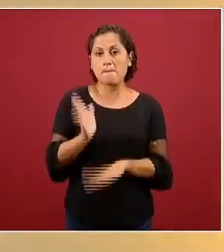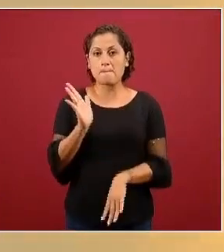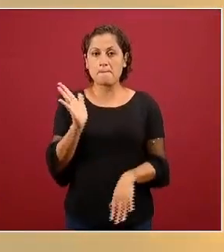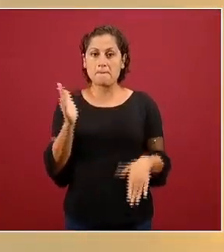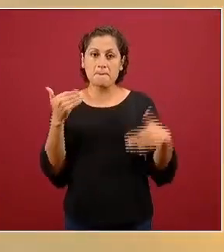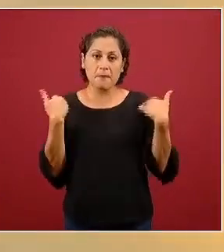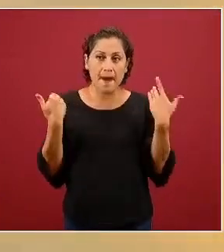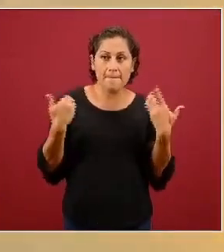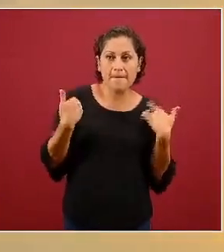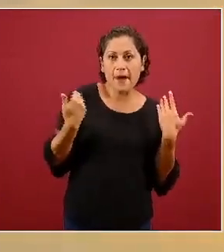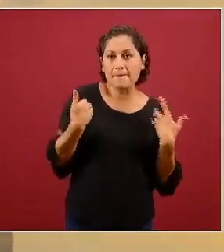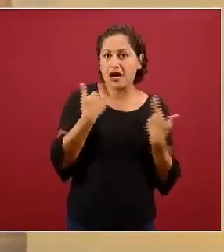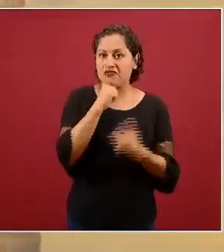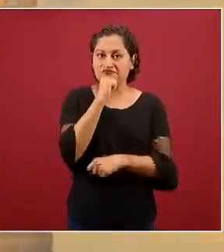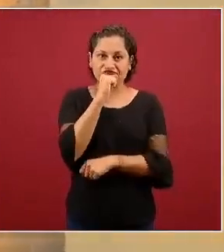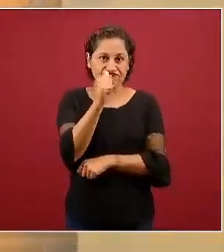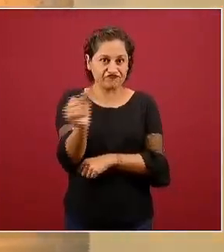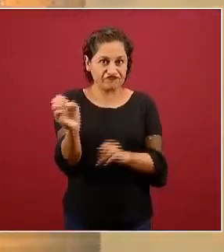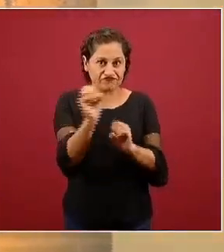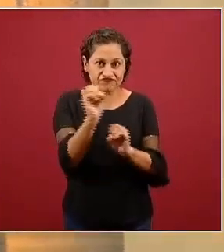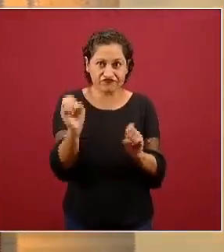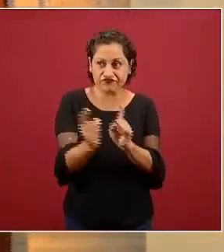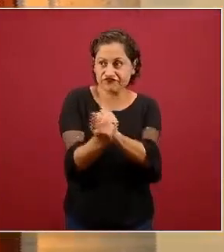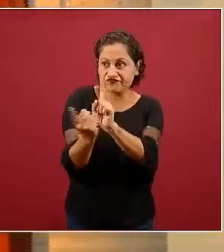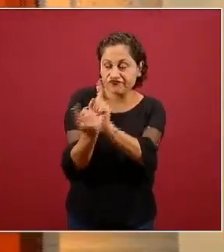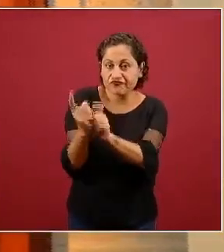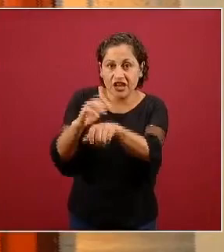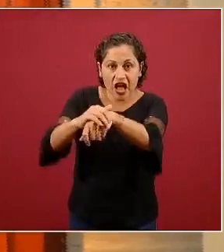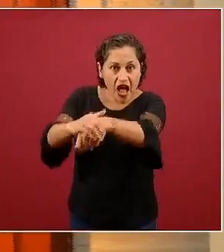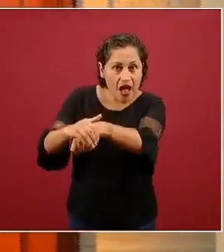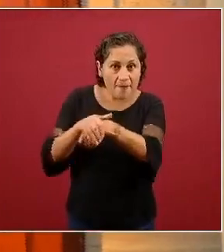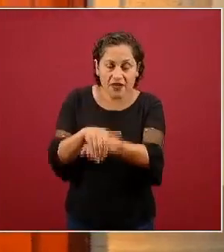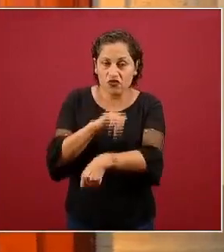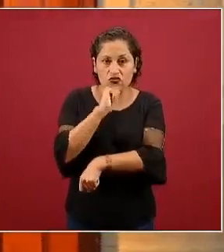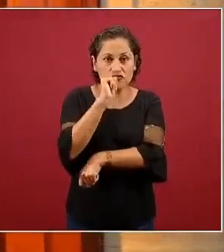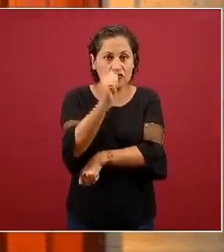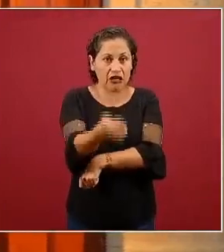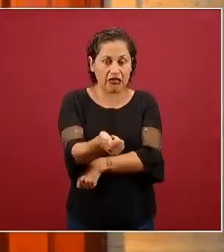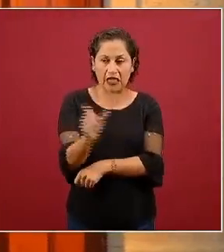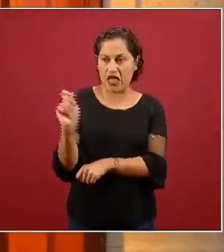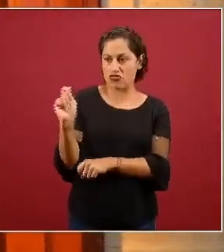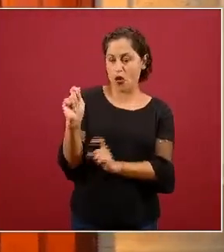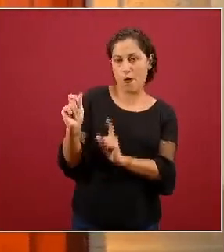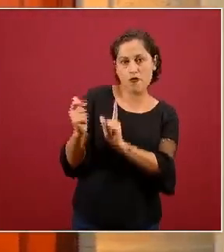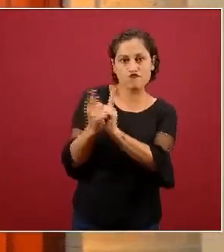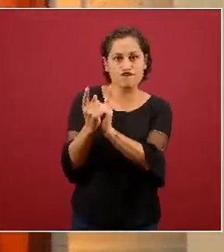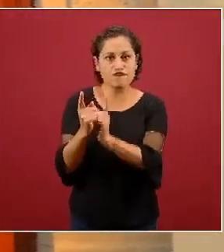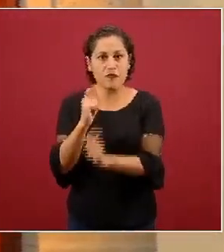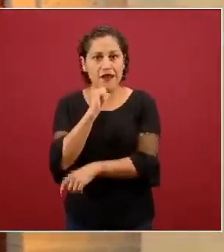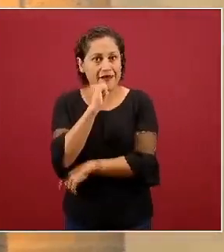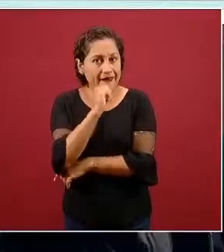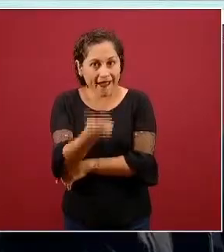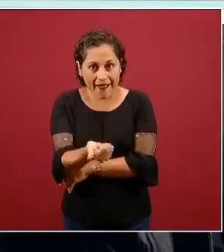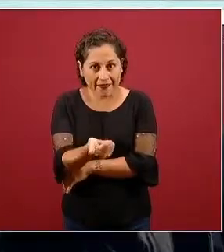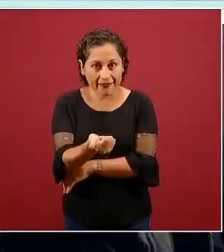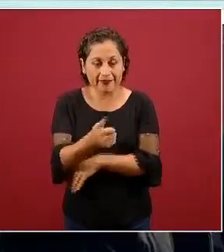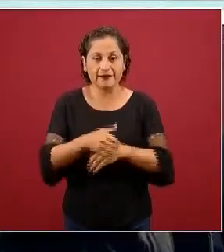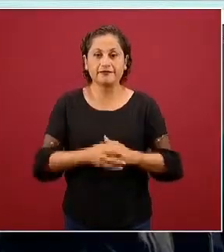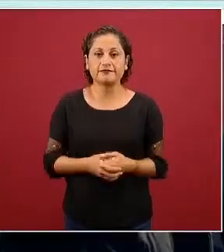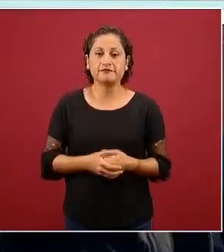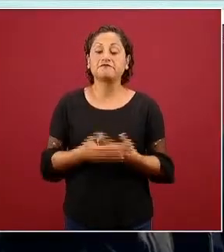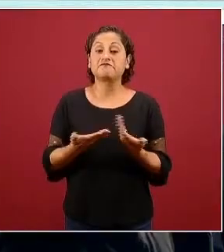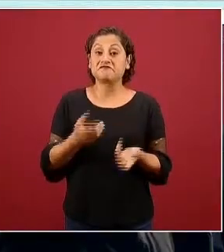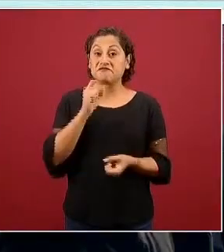a ver a sus amigos, a ver a sus familiares, a ver a sus novios, ¿por qué no? Han dejado de salir